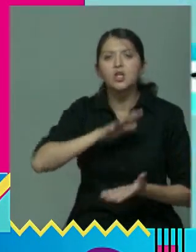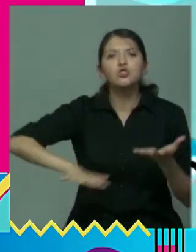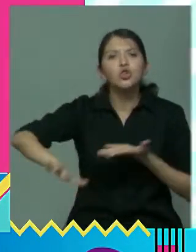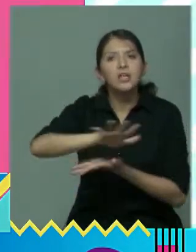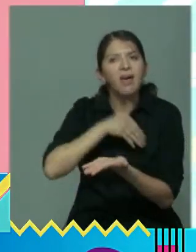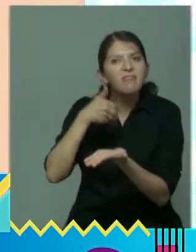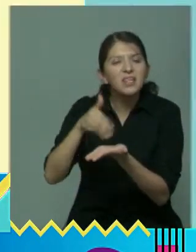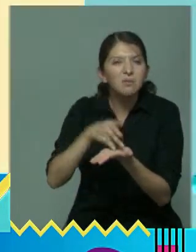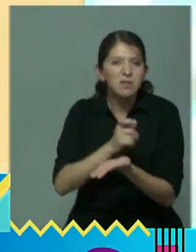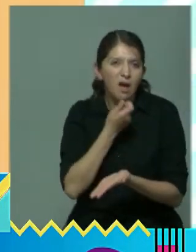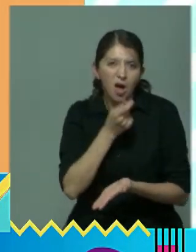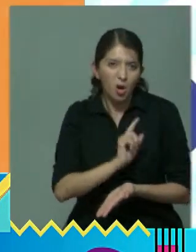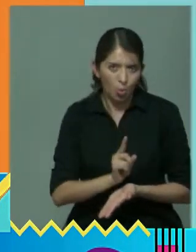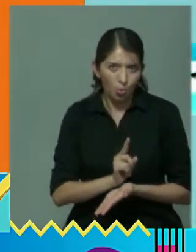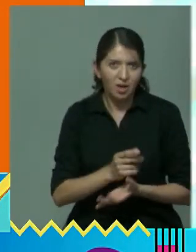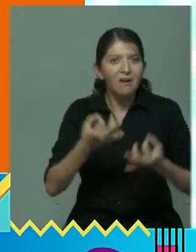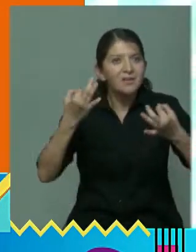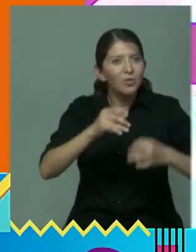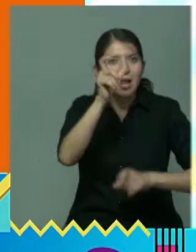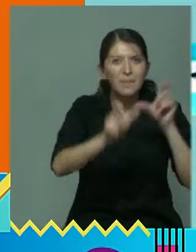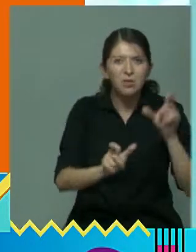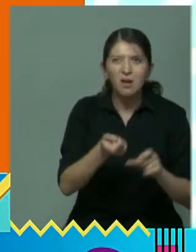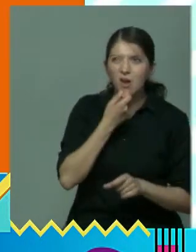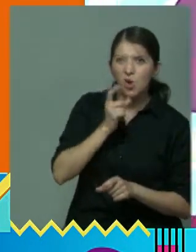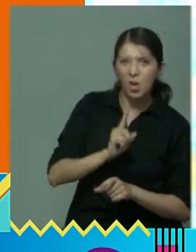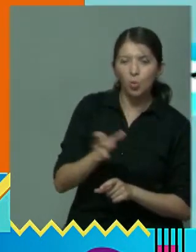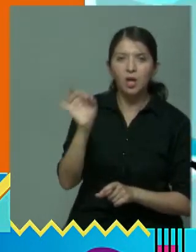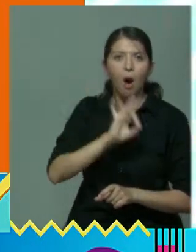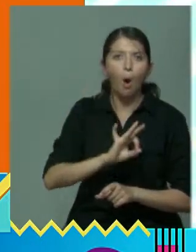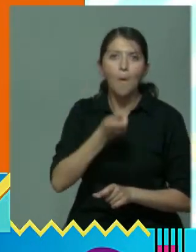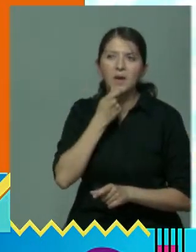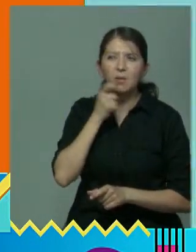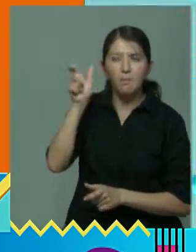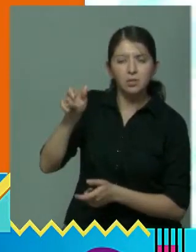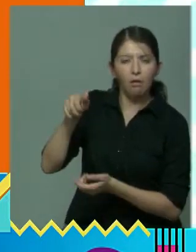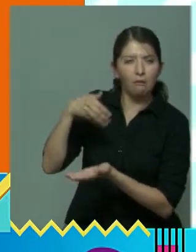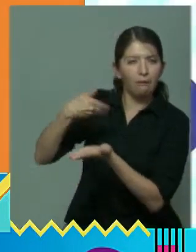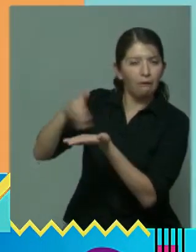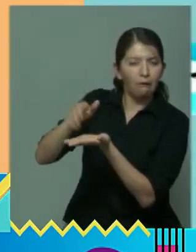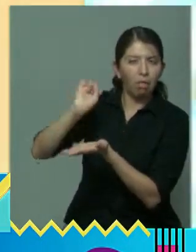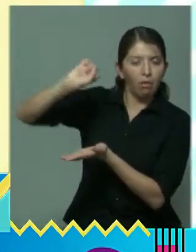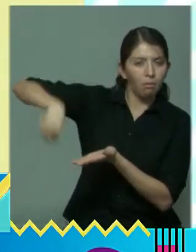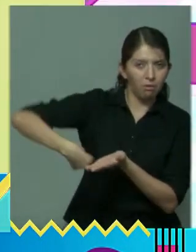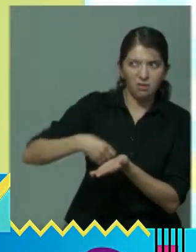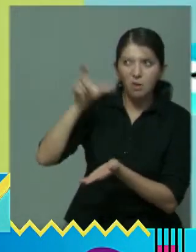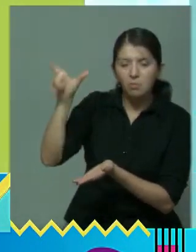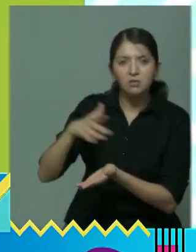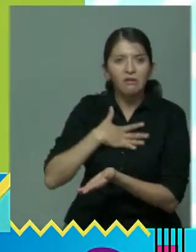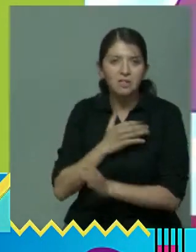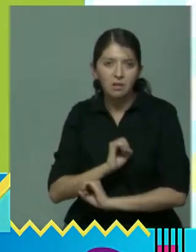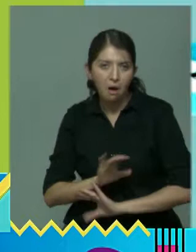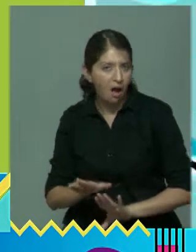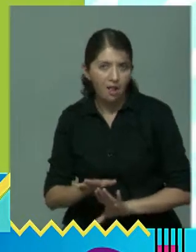quiere discriminar porque sí, ni poner mal a alguien porque... O sea, me parece que es una cuestión simplemente de que